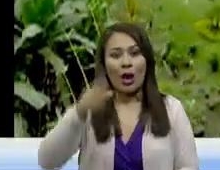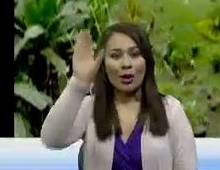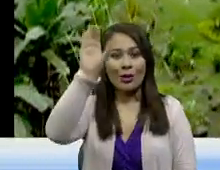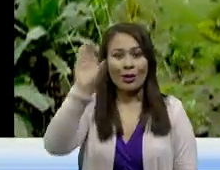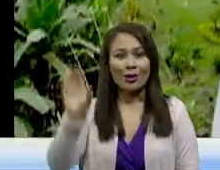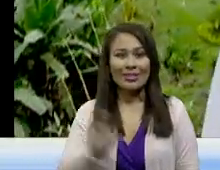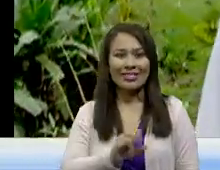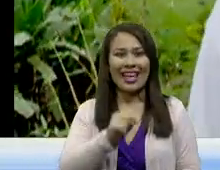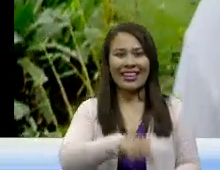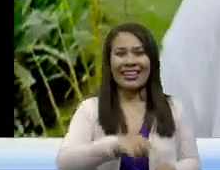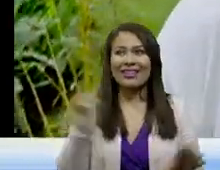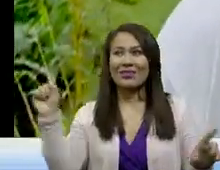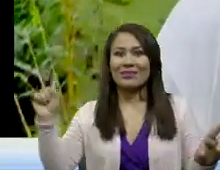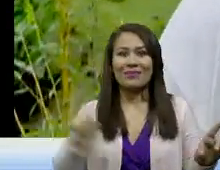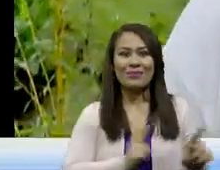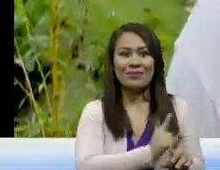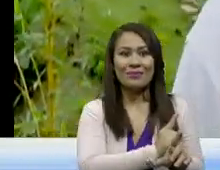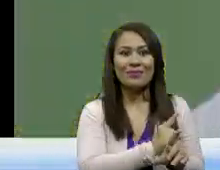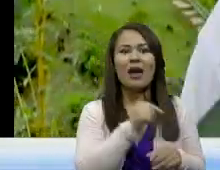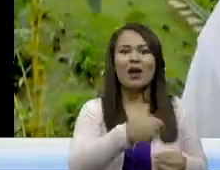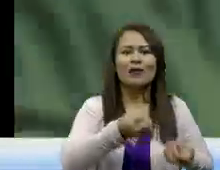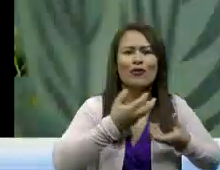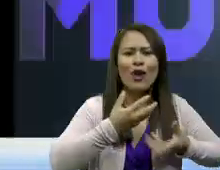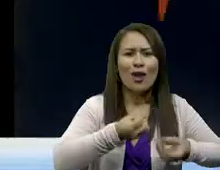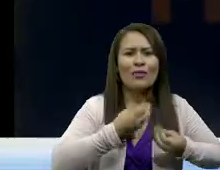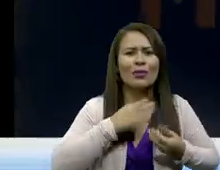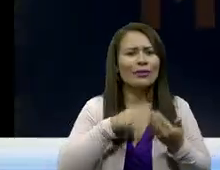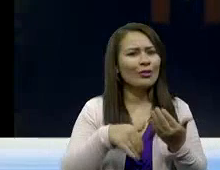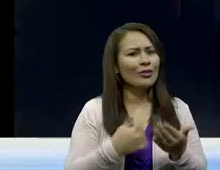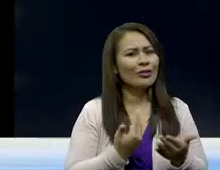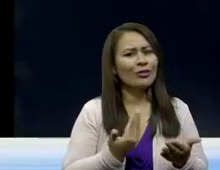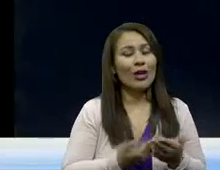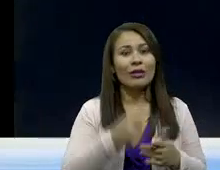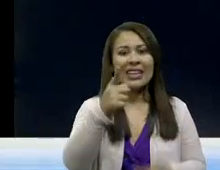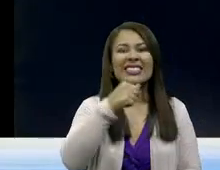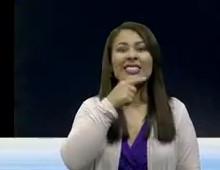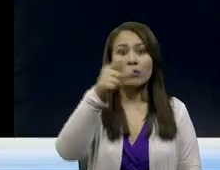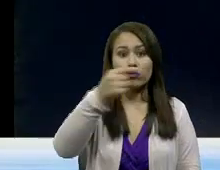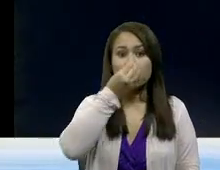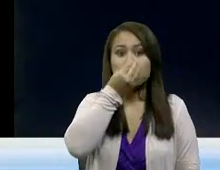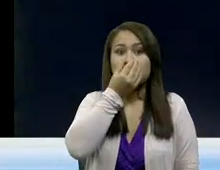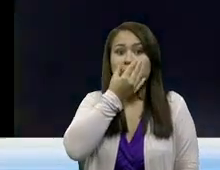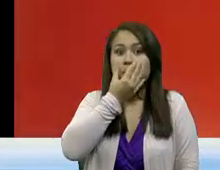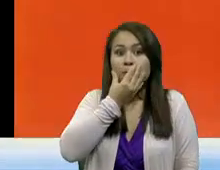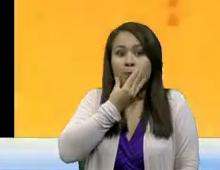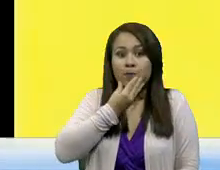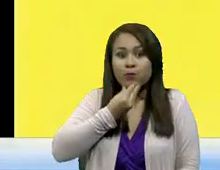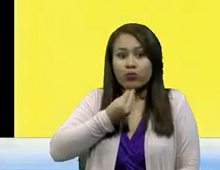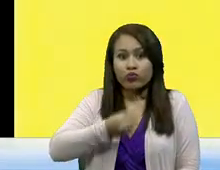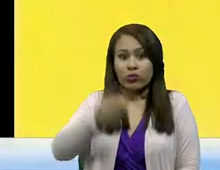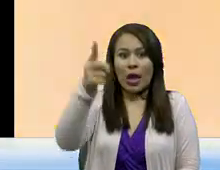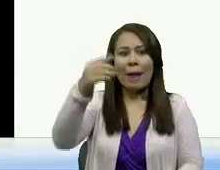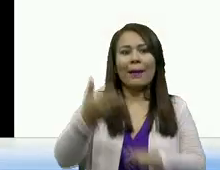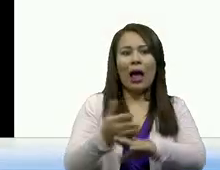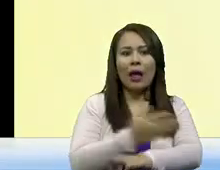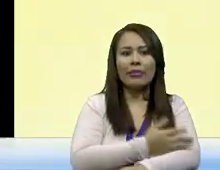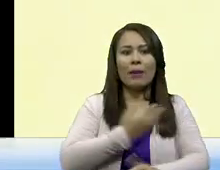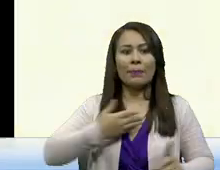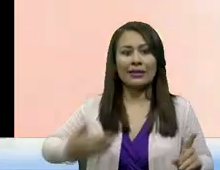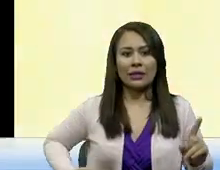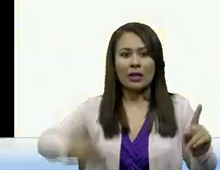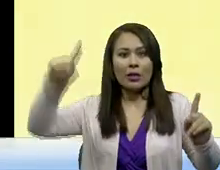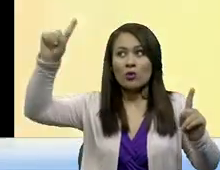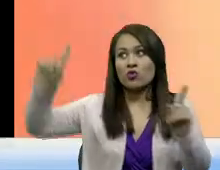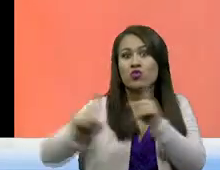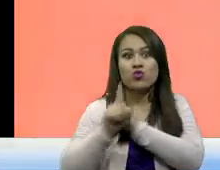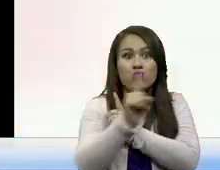el año de 1830, en la época del general Leonidas Plaza, cuando fue presidente constitucional de la República. Entonces, de ahí, el